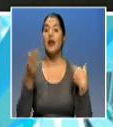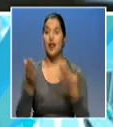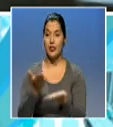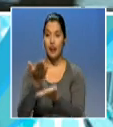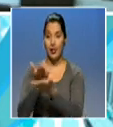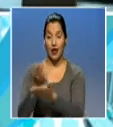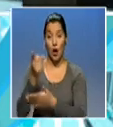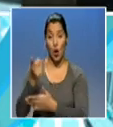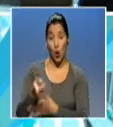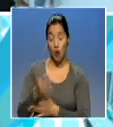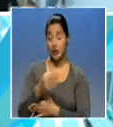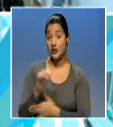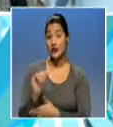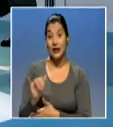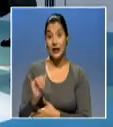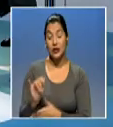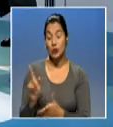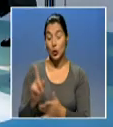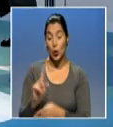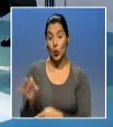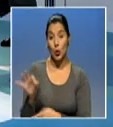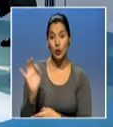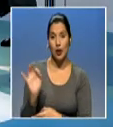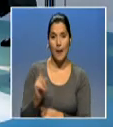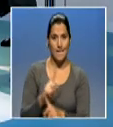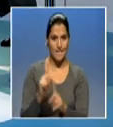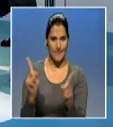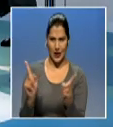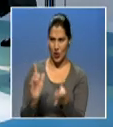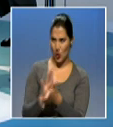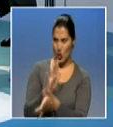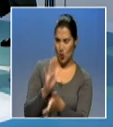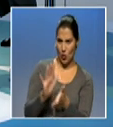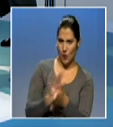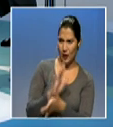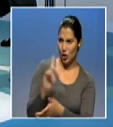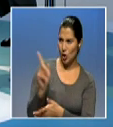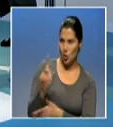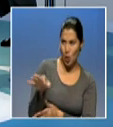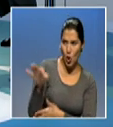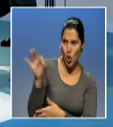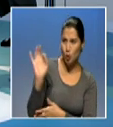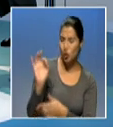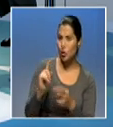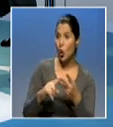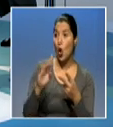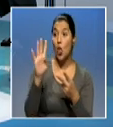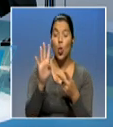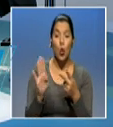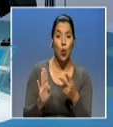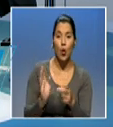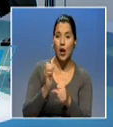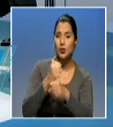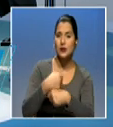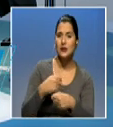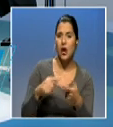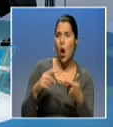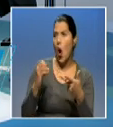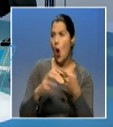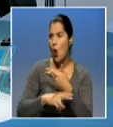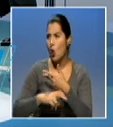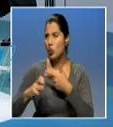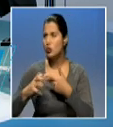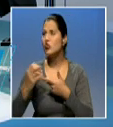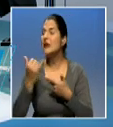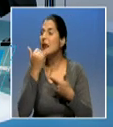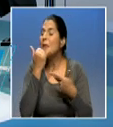Y eso fue lo que no se encontró. ¿El documento no se encontró, nunca existió o fue sustraído del